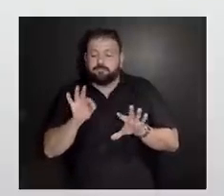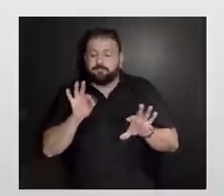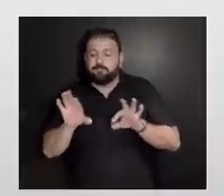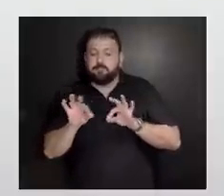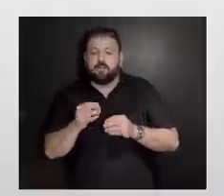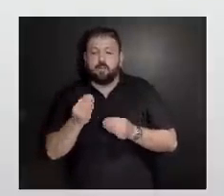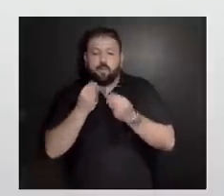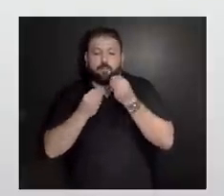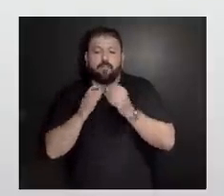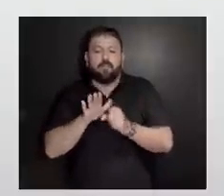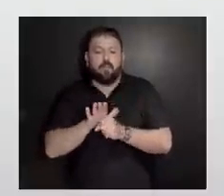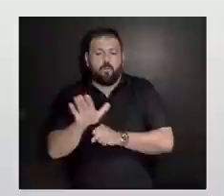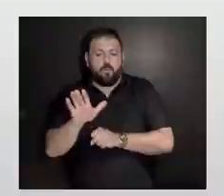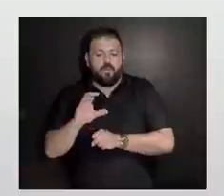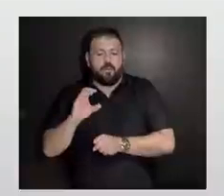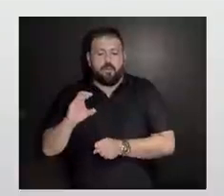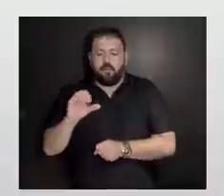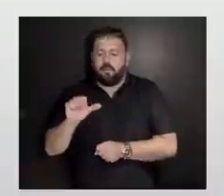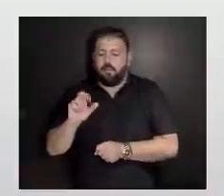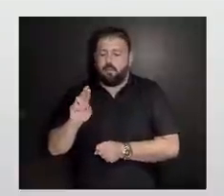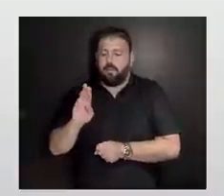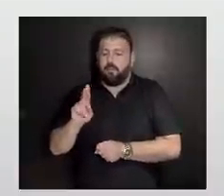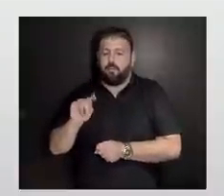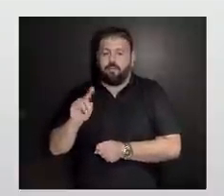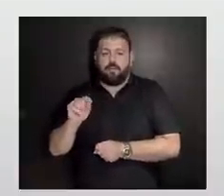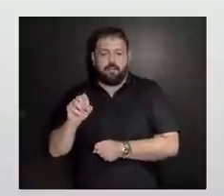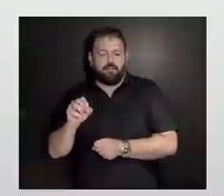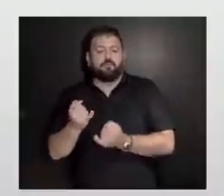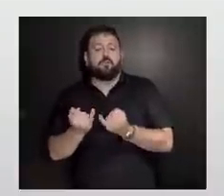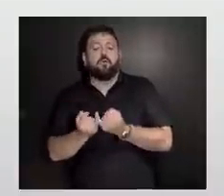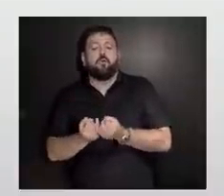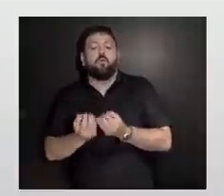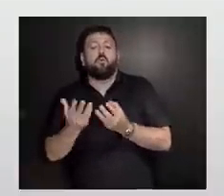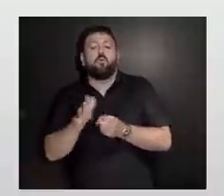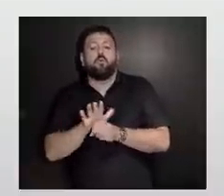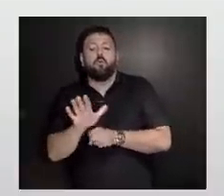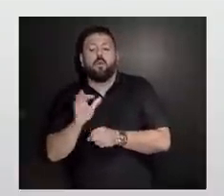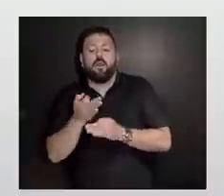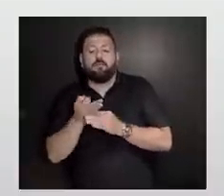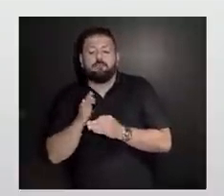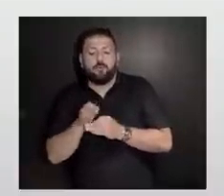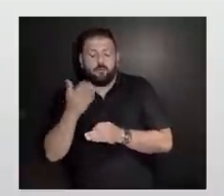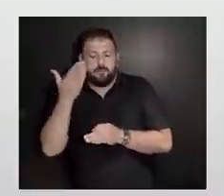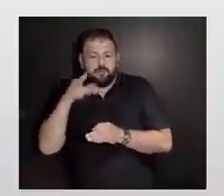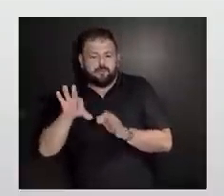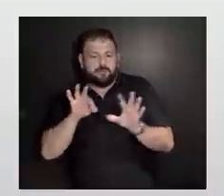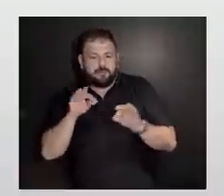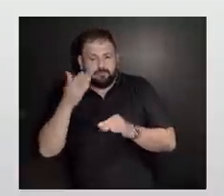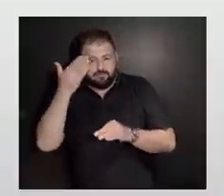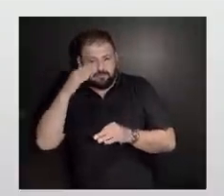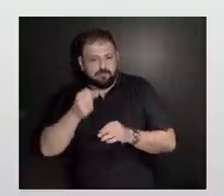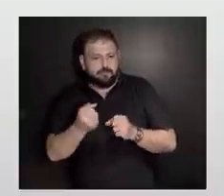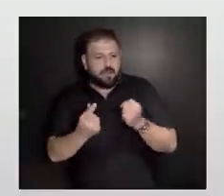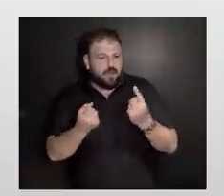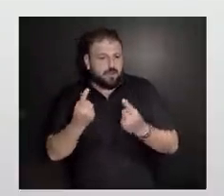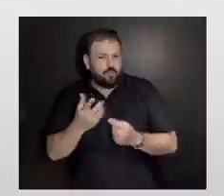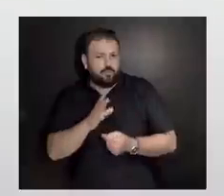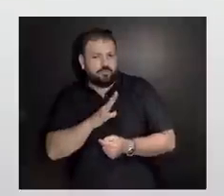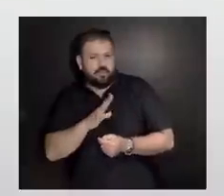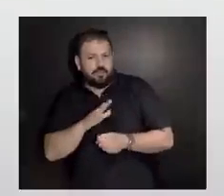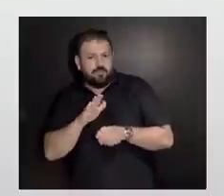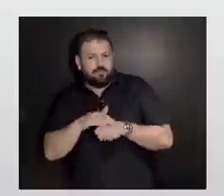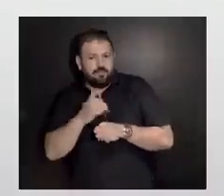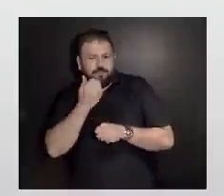consumir, inclusive qué tipo de frutas vamos a consumir. Hay ciertas frutas, bueno, que tienen más índice glucémico que